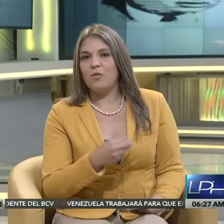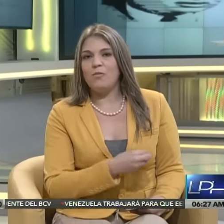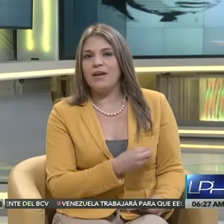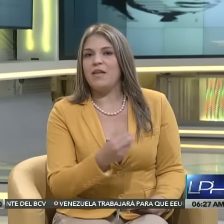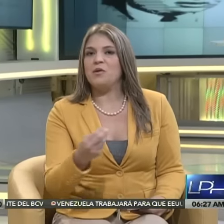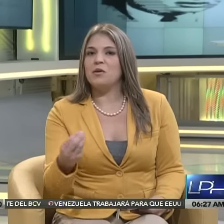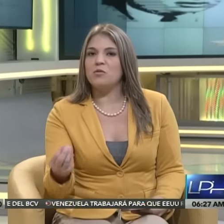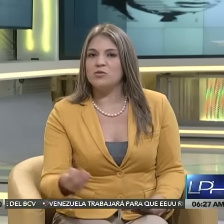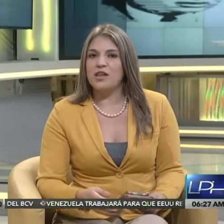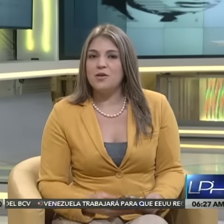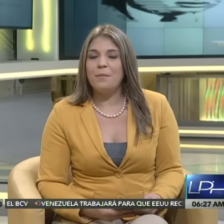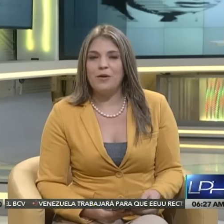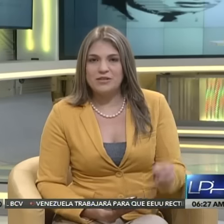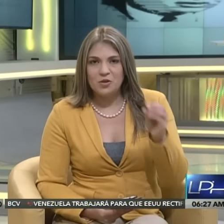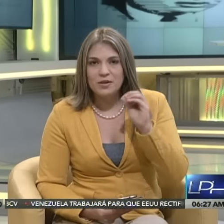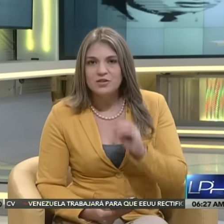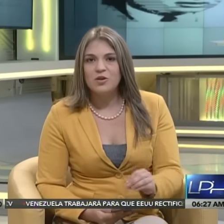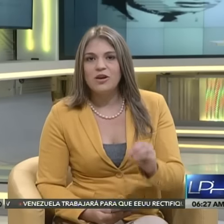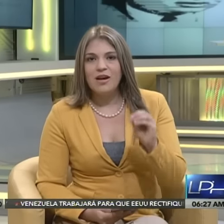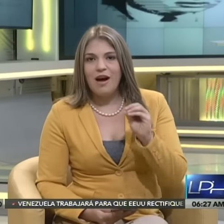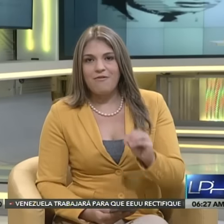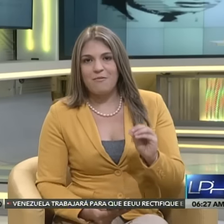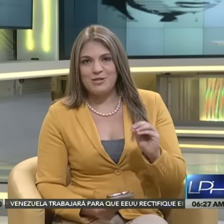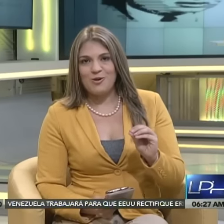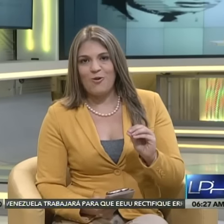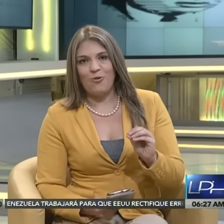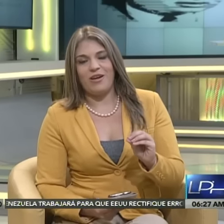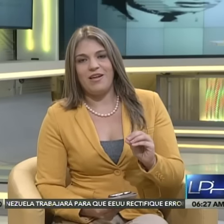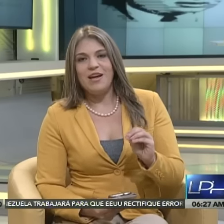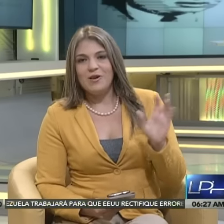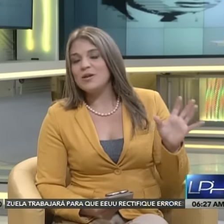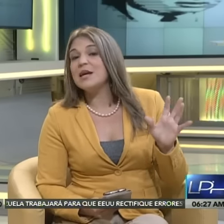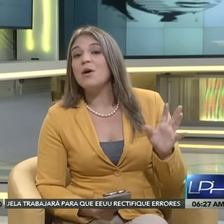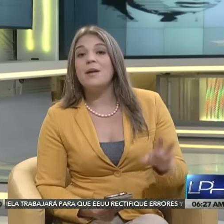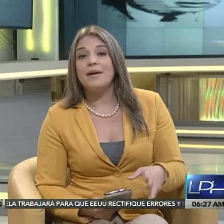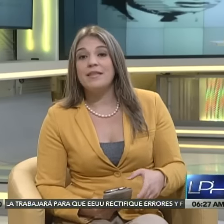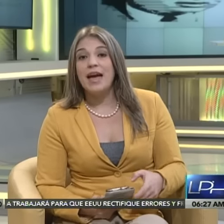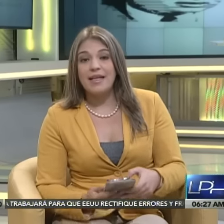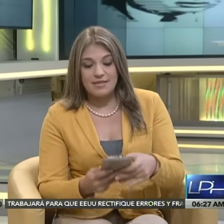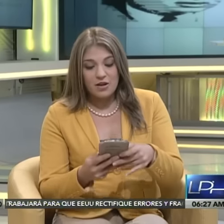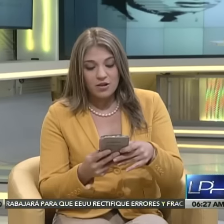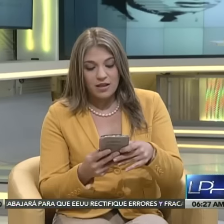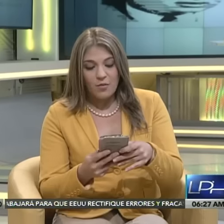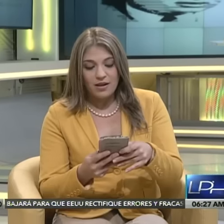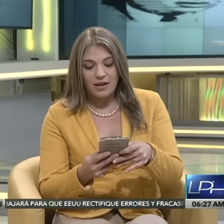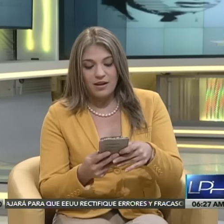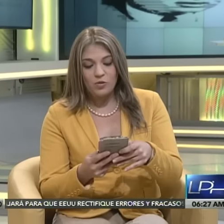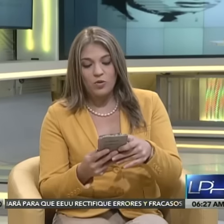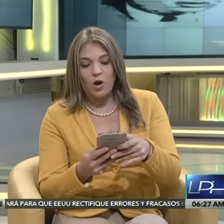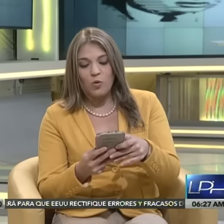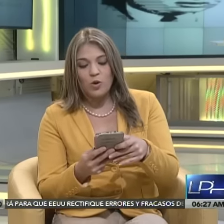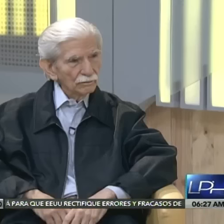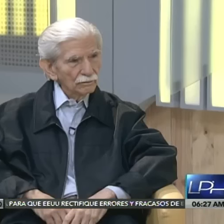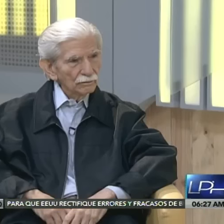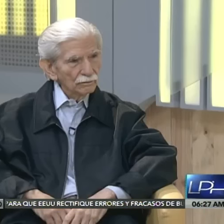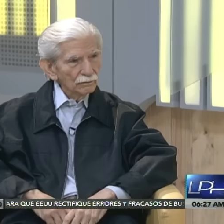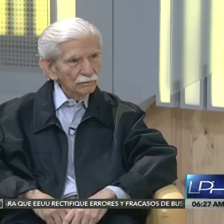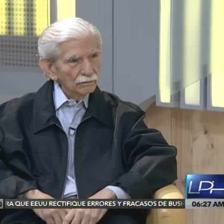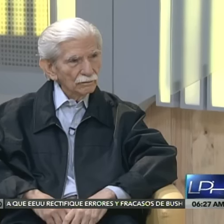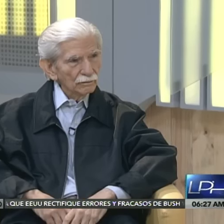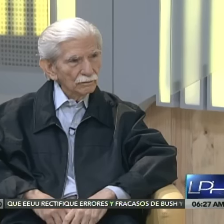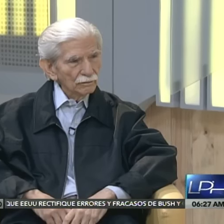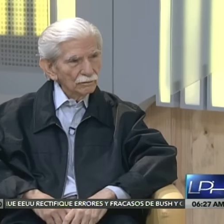a lo que es un verdadero revolucionario, pero haciendo mención a Fabricio Ojeda. Lo decíamos en la parte anterior, tenemos aquí en el estudio a Julio